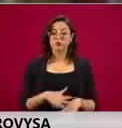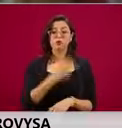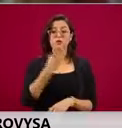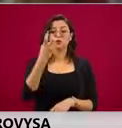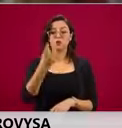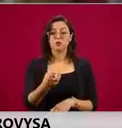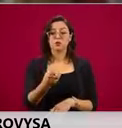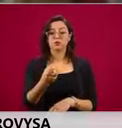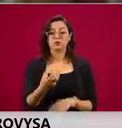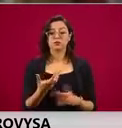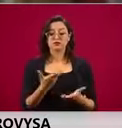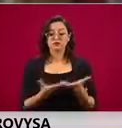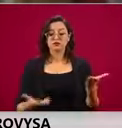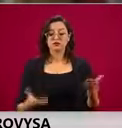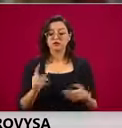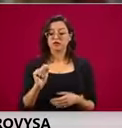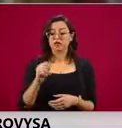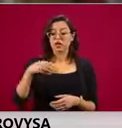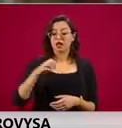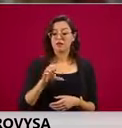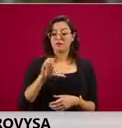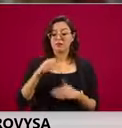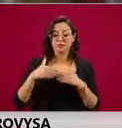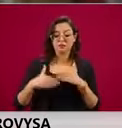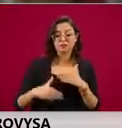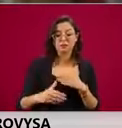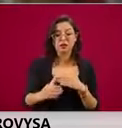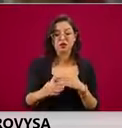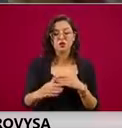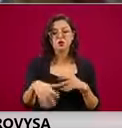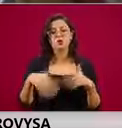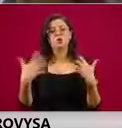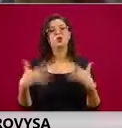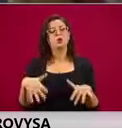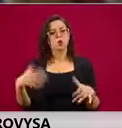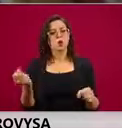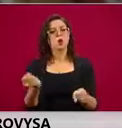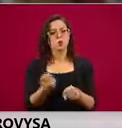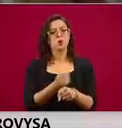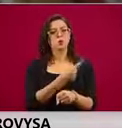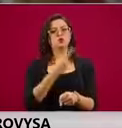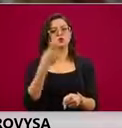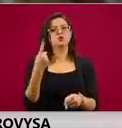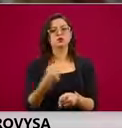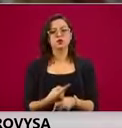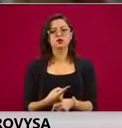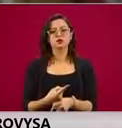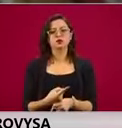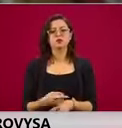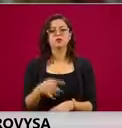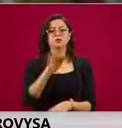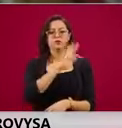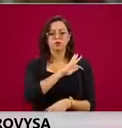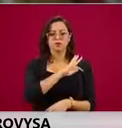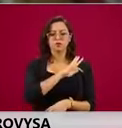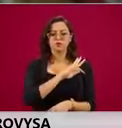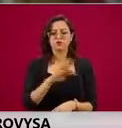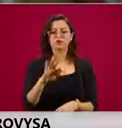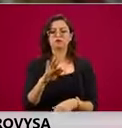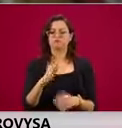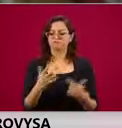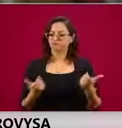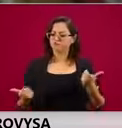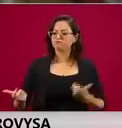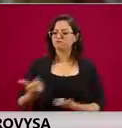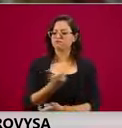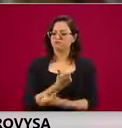Ahí tenemos también para darle a Adi Belarcón esas imágenes del encuentro. Dice, podrían poner imágenes del